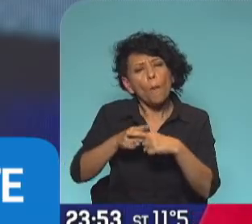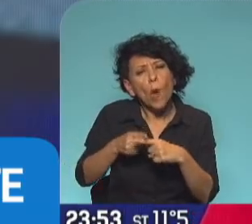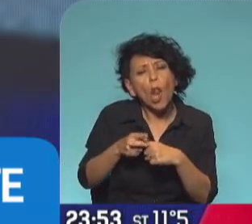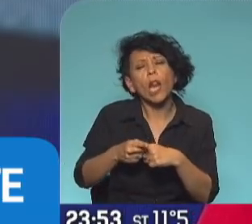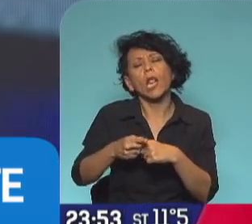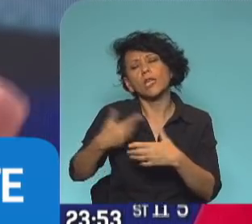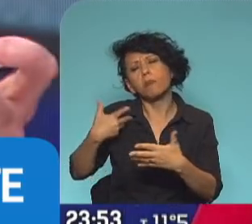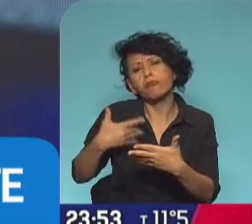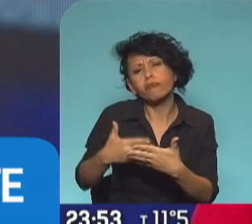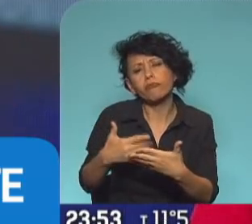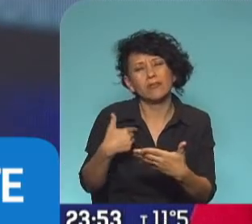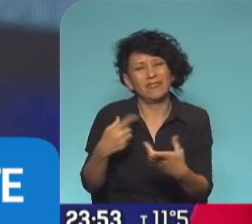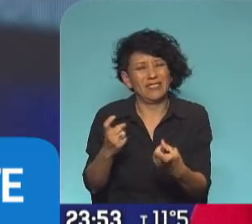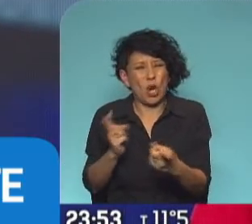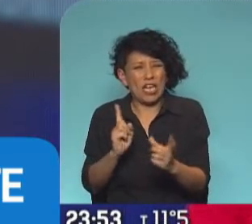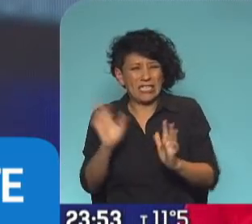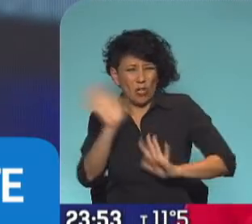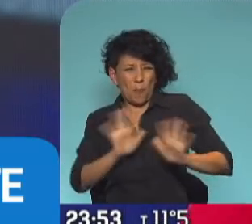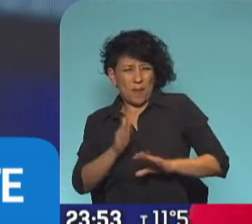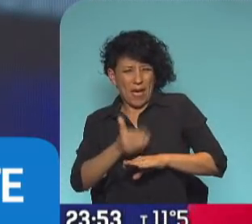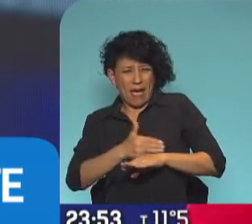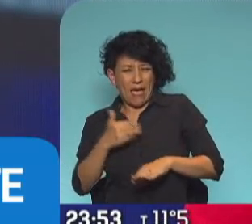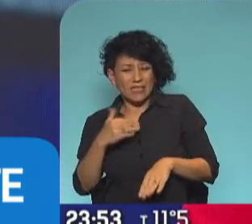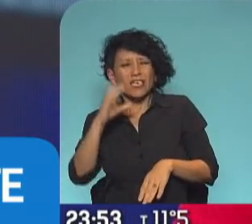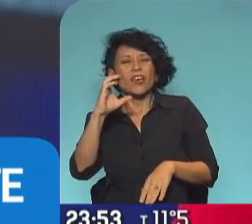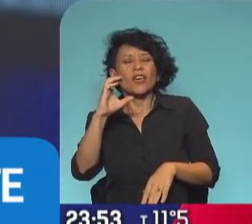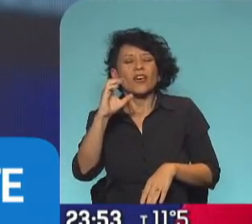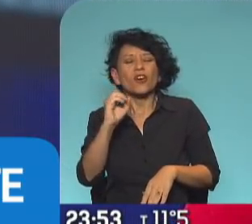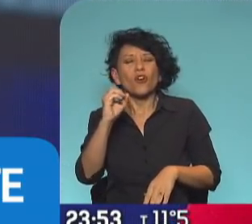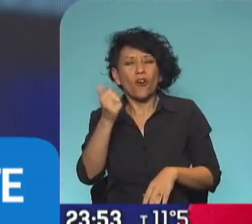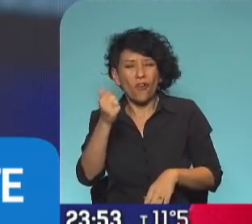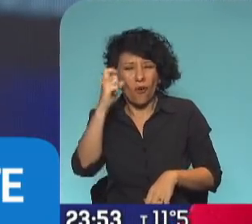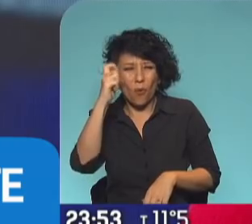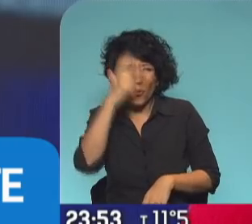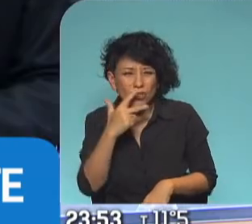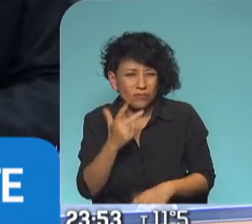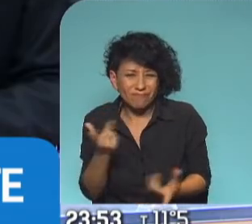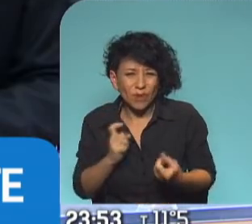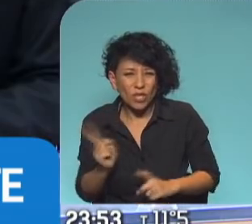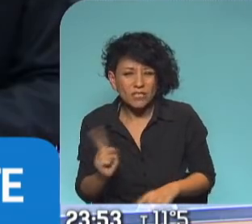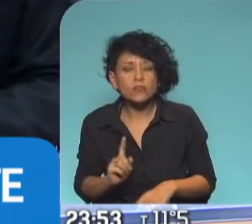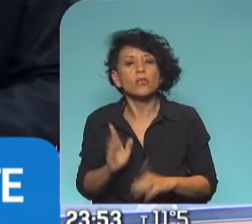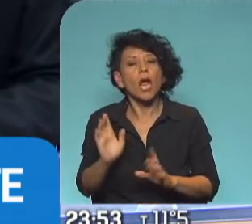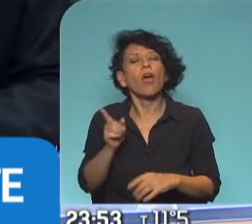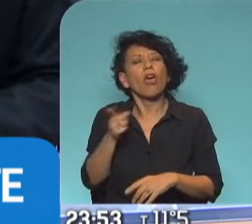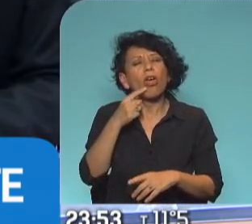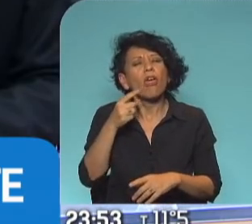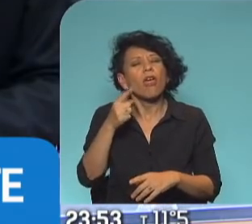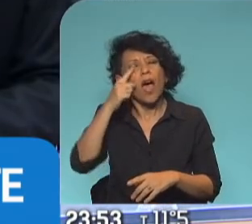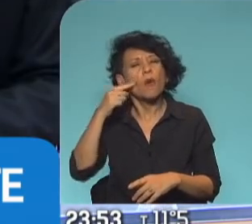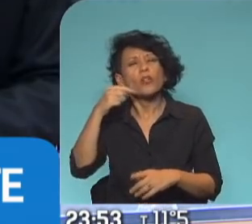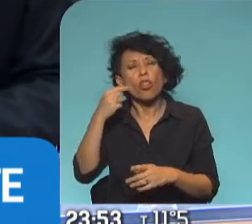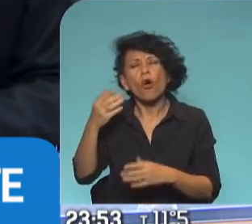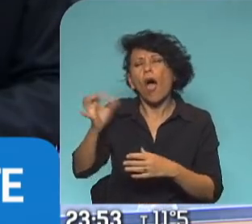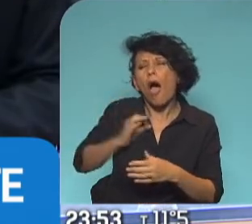coacheo, fue también marcar la ruptura con Claro, la idea de cambiemos. Hablaba de esos años largos de la Claro. política,